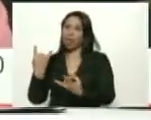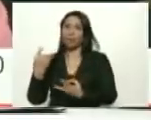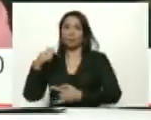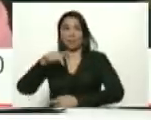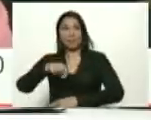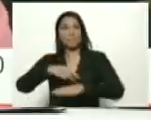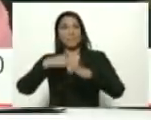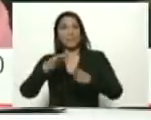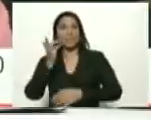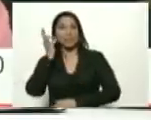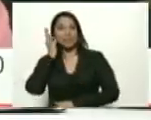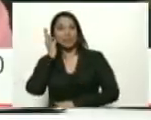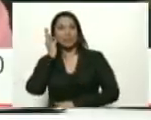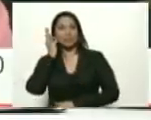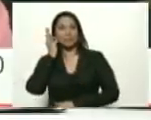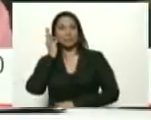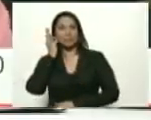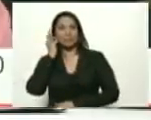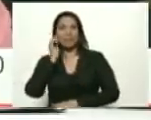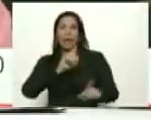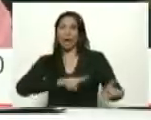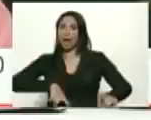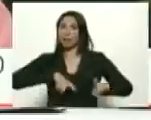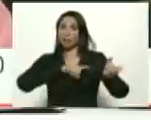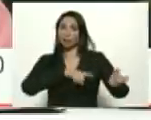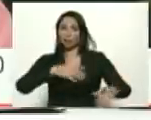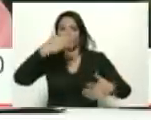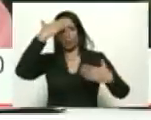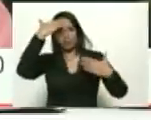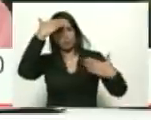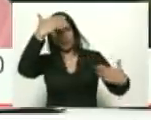Gabriela Peña, ministra de Agricultura Urbana, mi saludo.